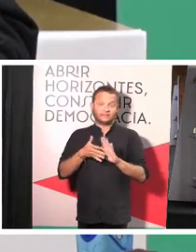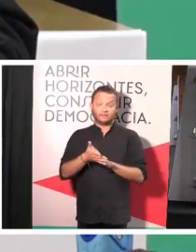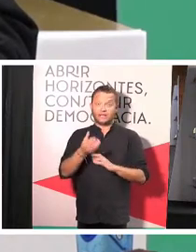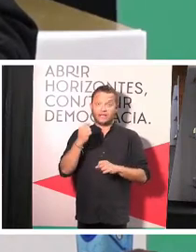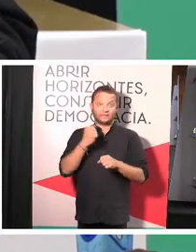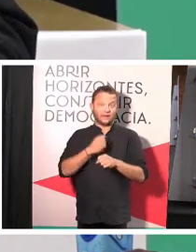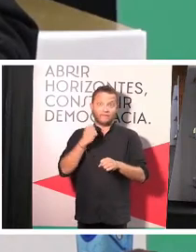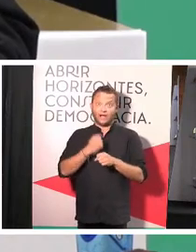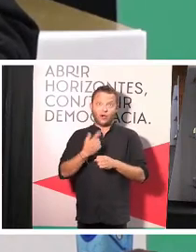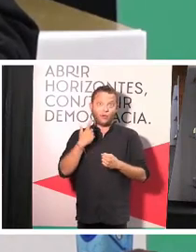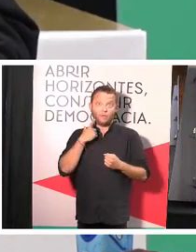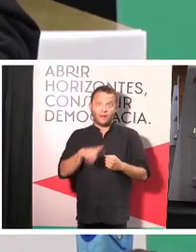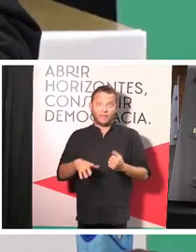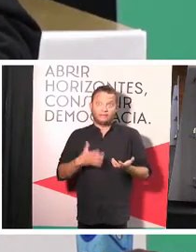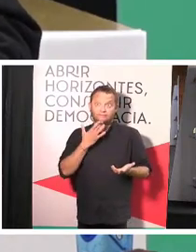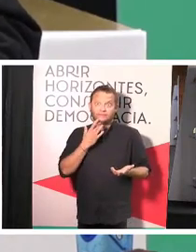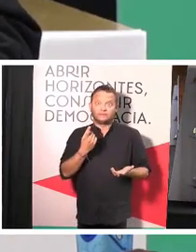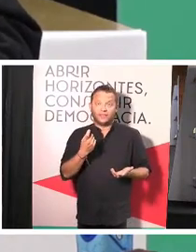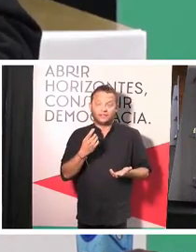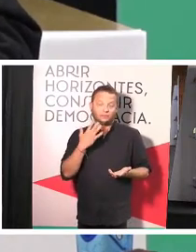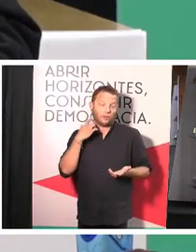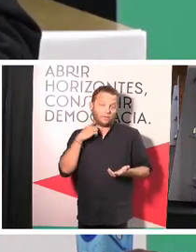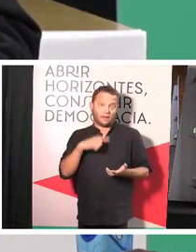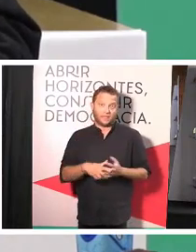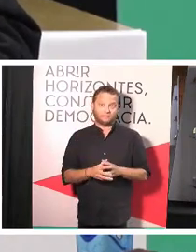trabajo cuando lo necesitas.